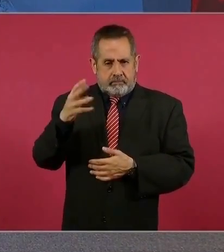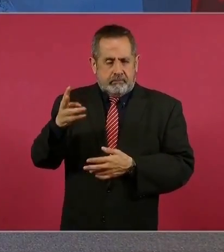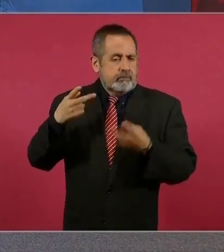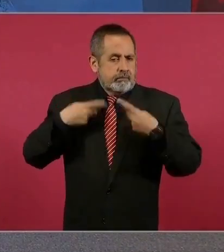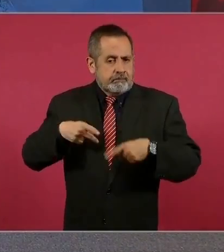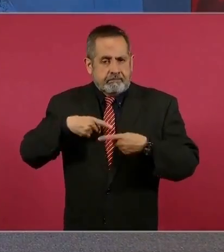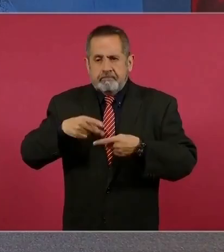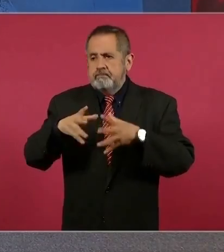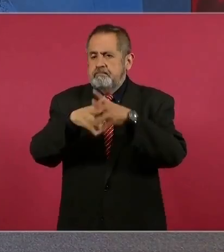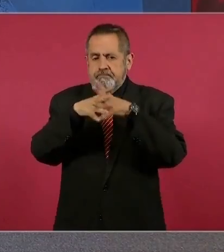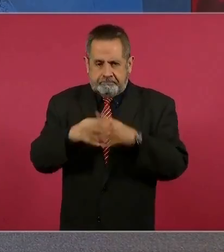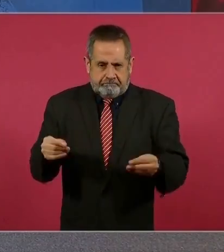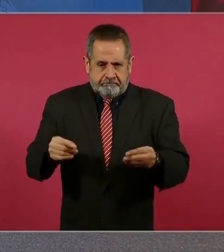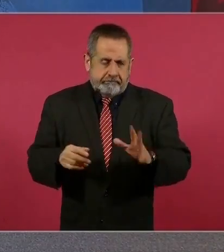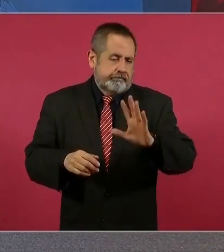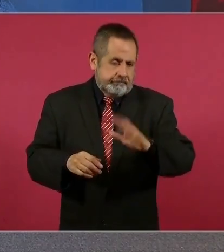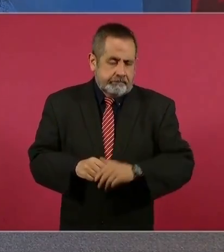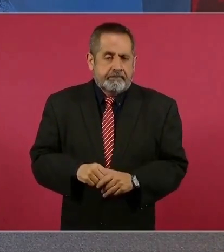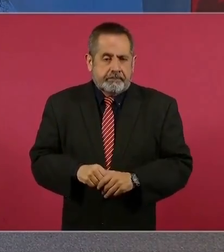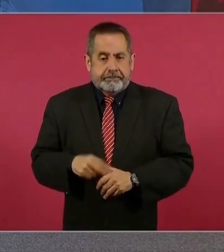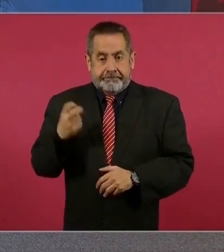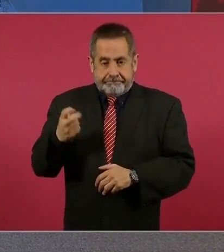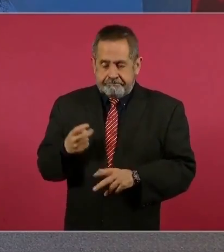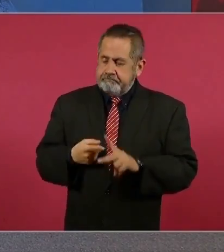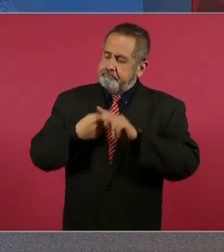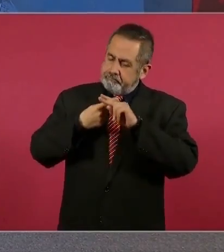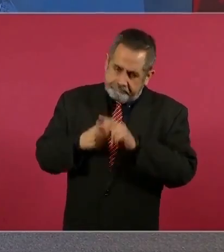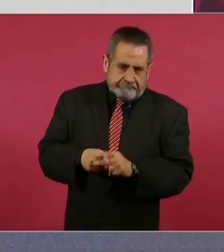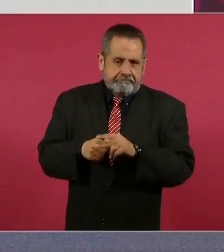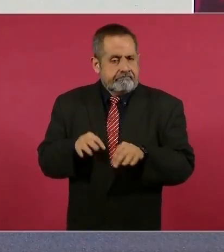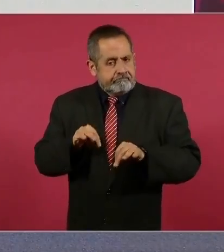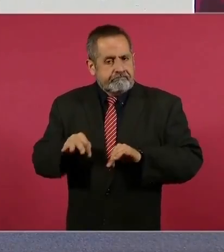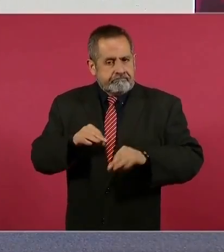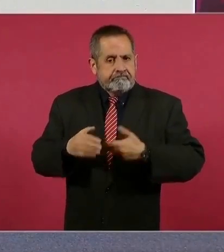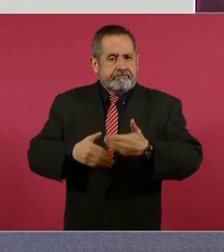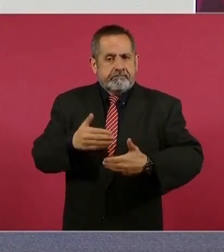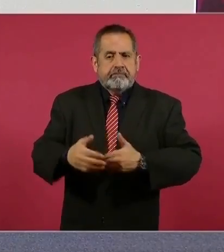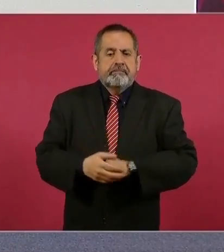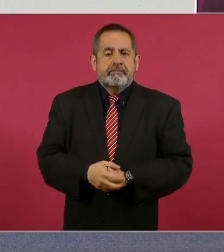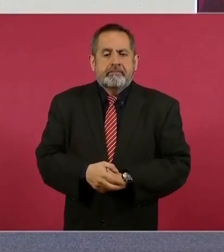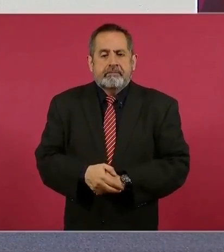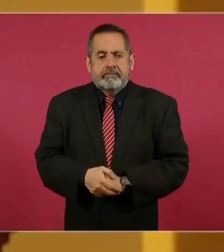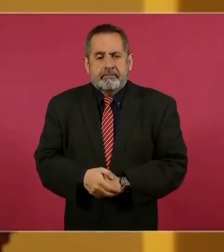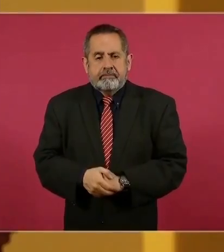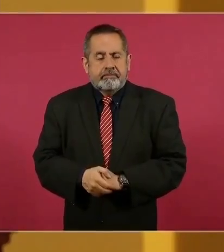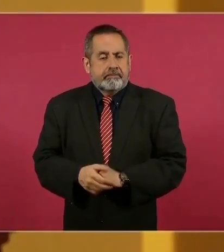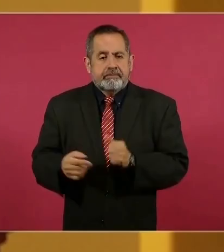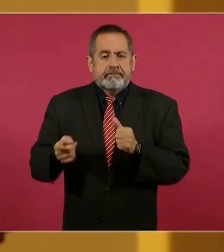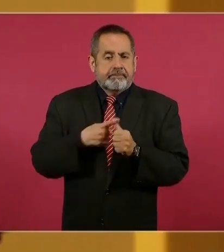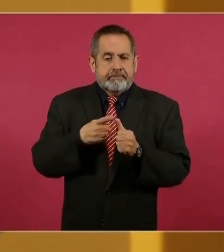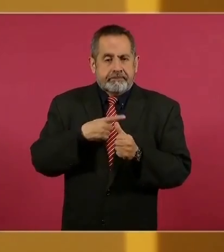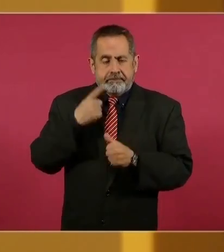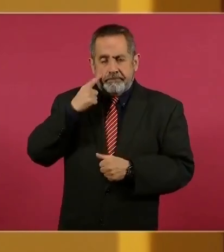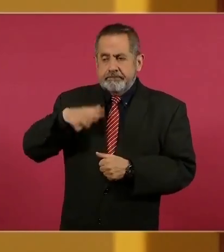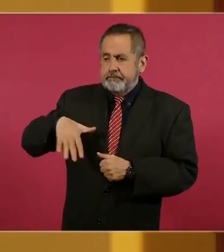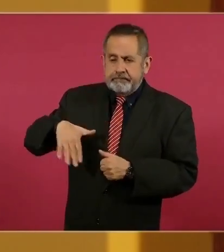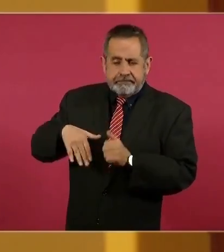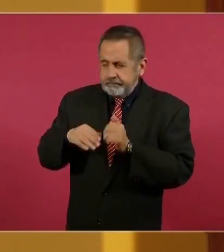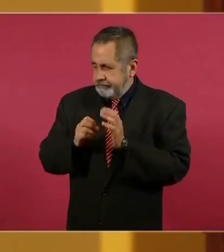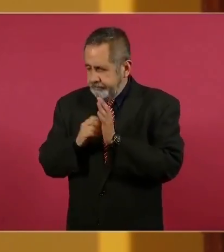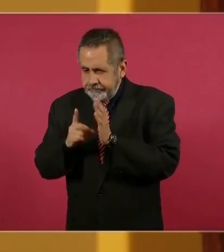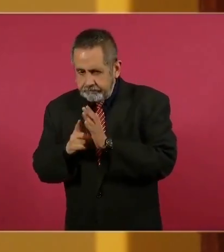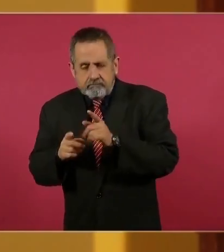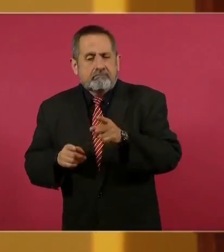110,964 registros. A partir de aquí empezamos a trabajar. Adelante. Lo primero, como dice la metodología,